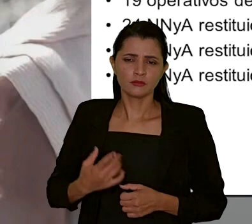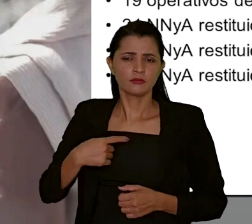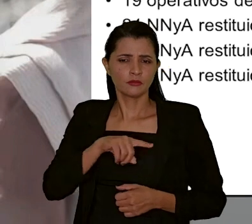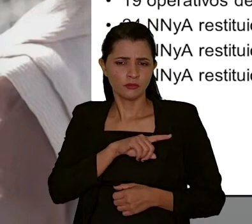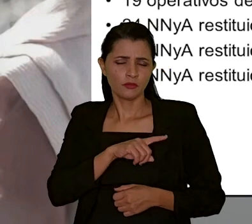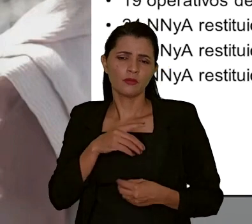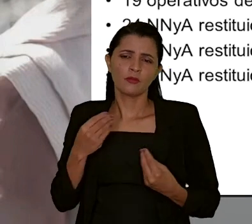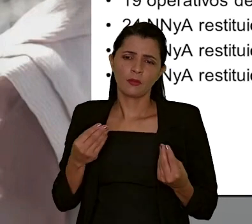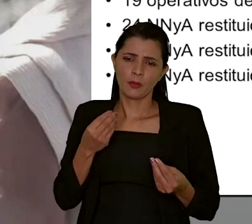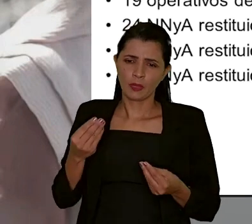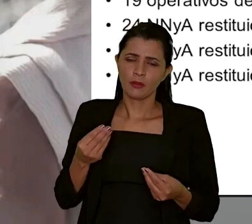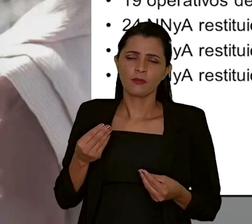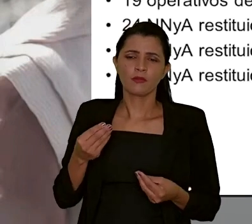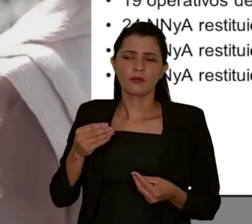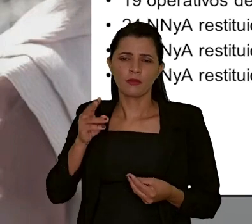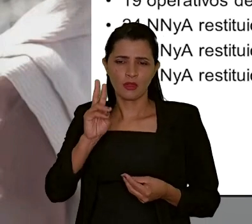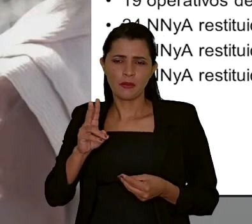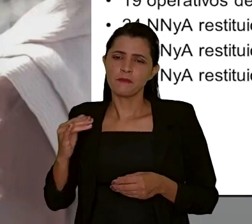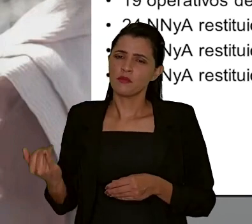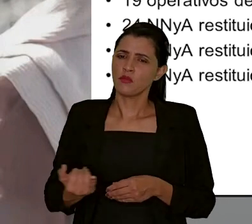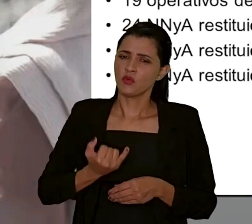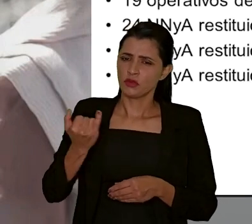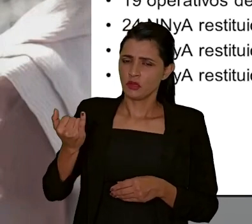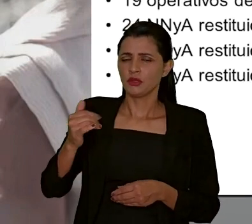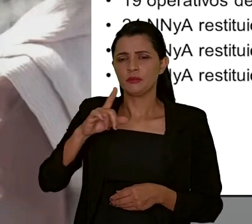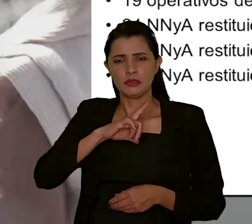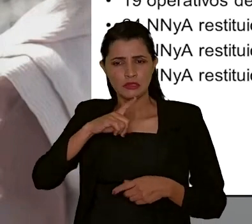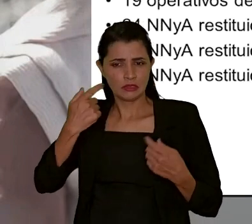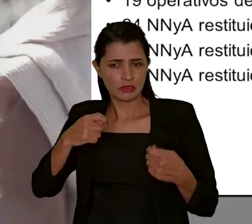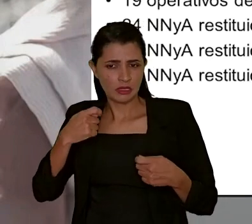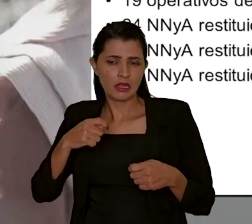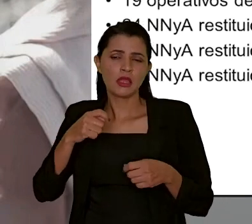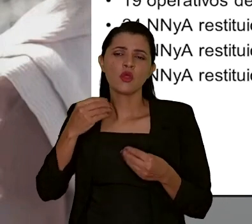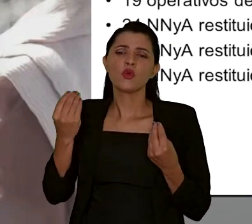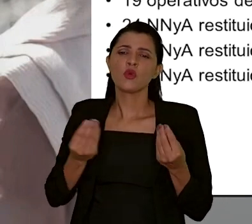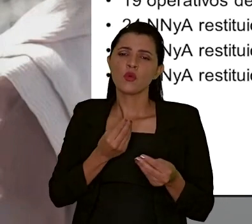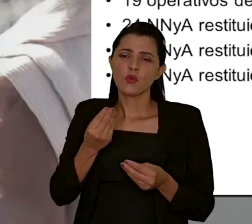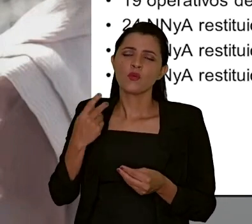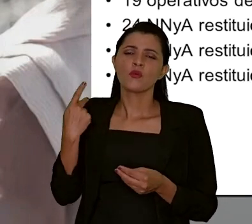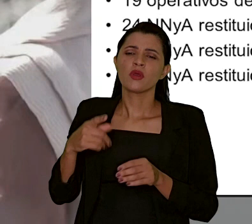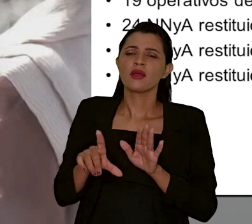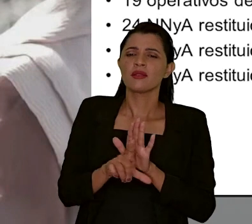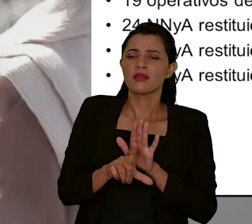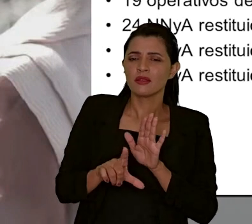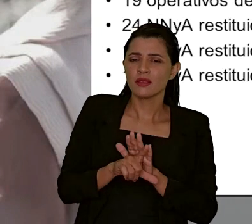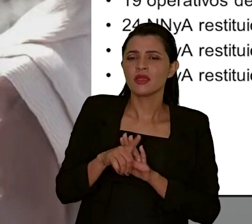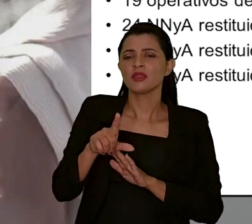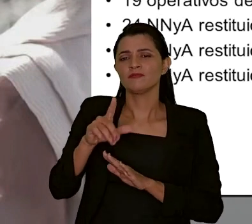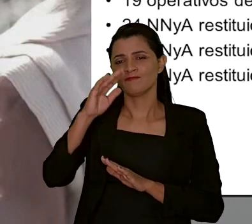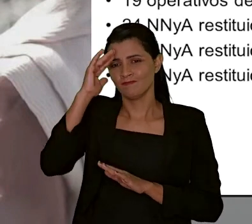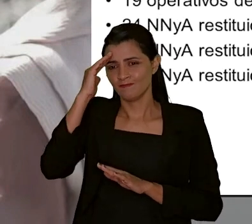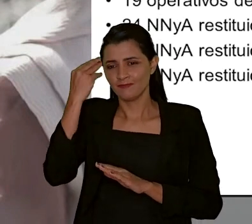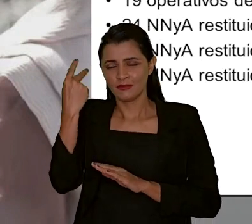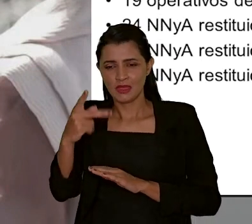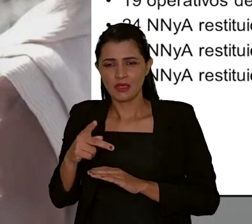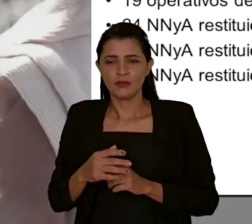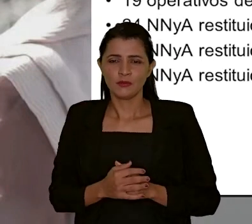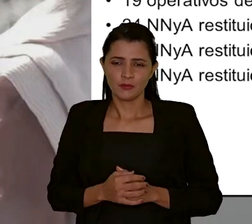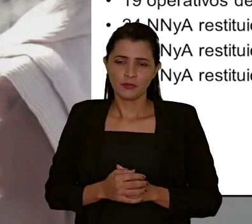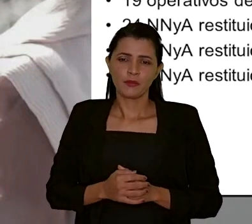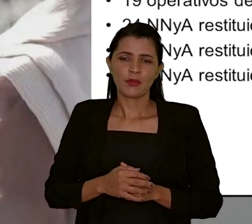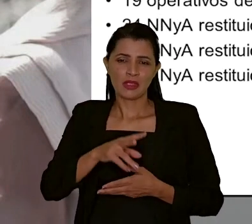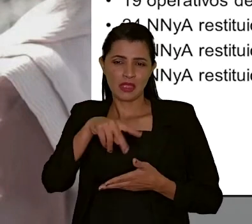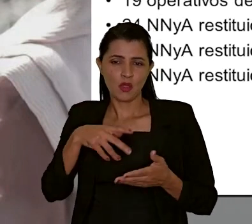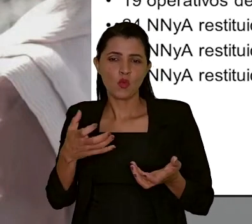datos relevantes que tenemos respecto a esta ley de procedimiento de Córdoba?